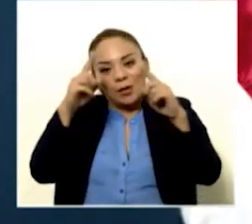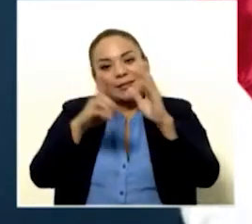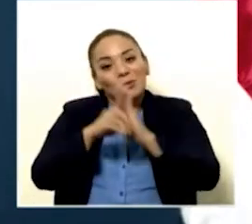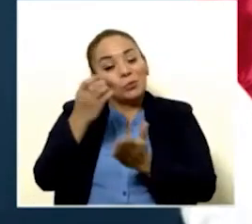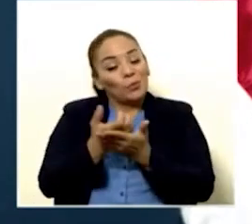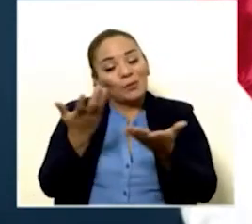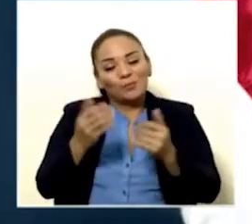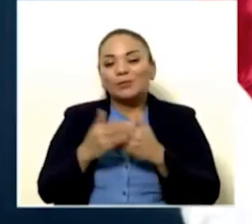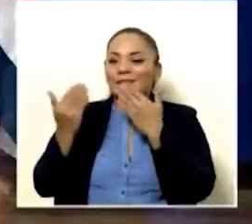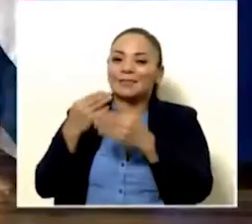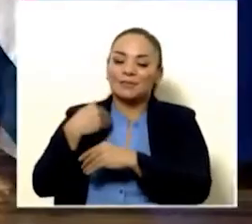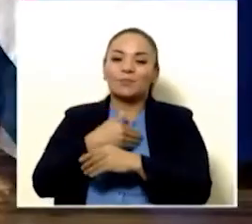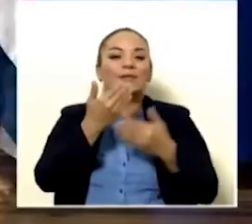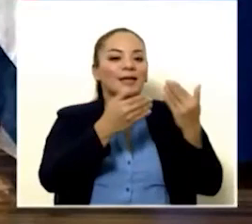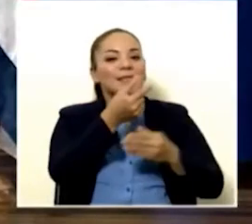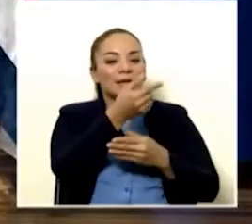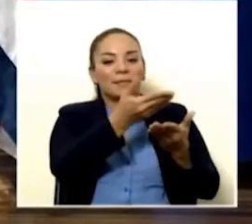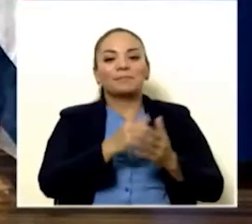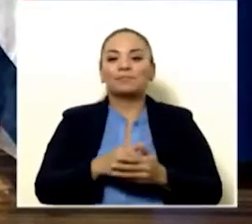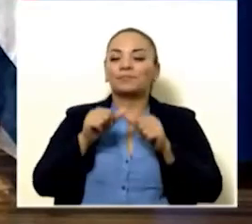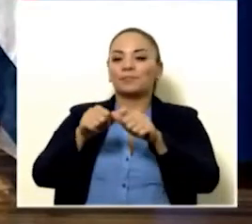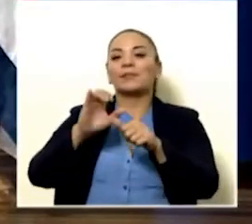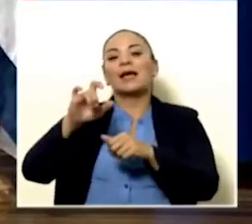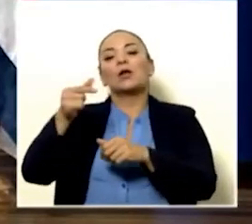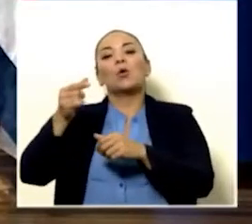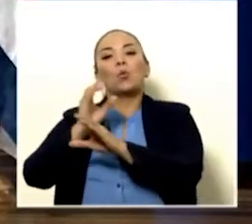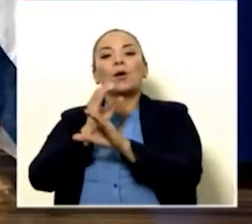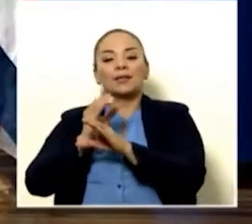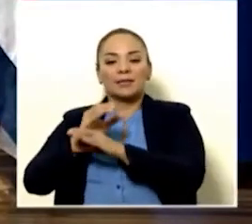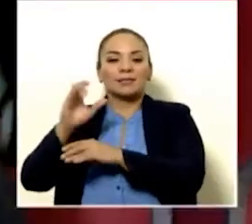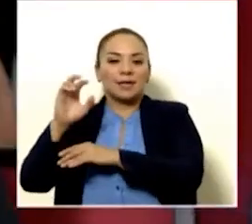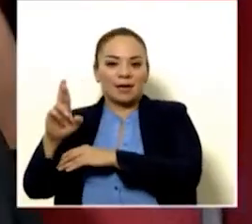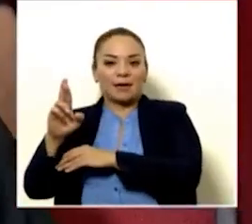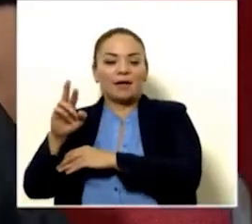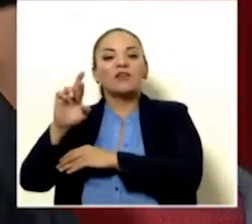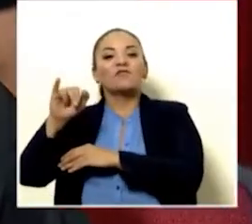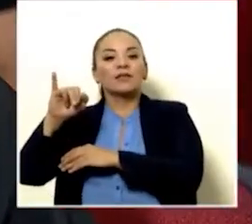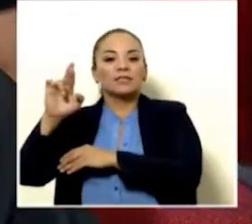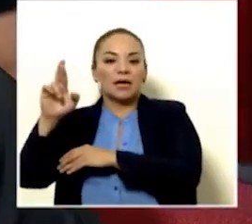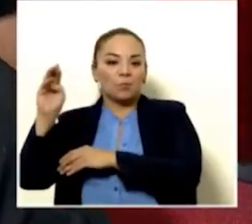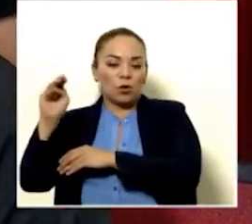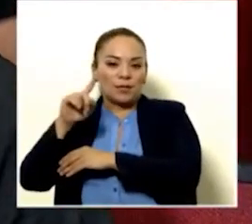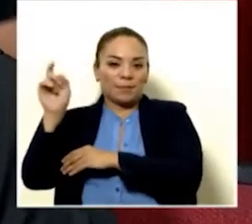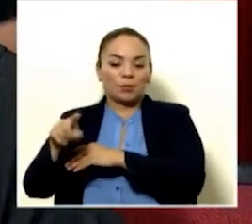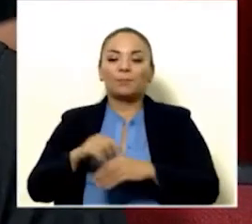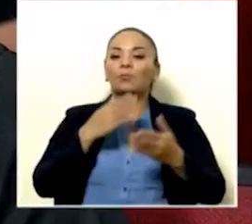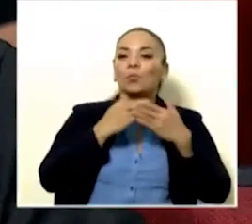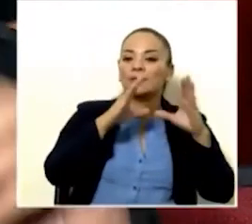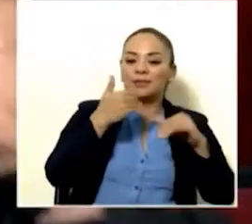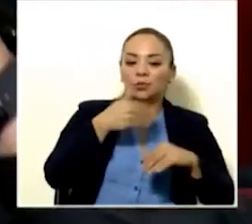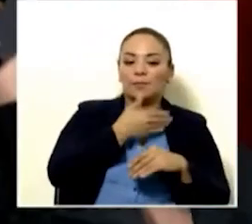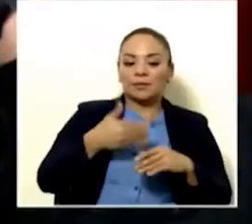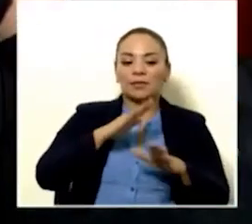Muchas gracias, ministro. Gracias, Grevy. Continuamos con el Guardián CR, la pregunta de Richard Molina. Buenas tardes, señor presidente, a